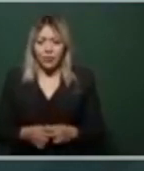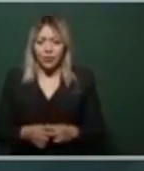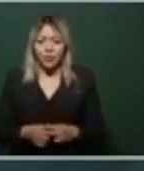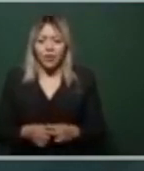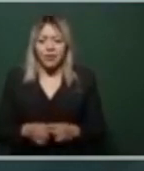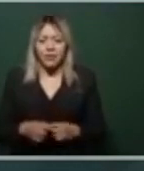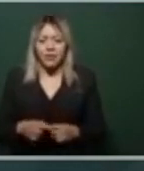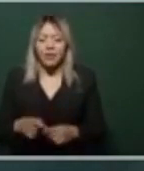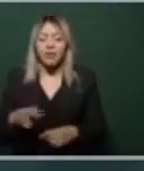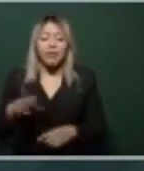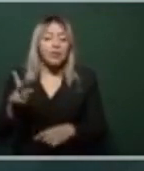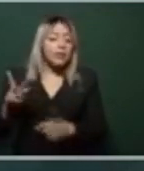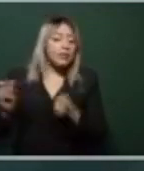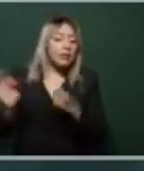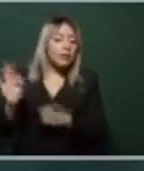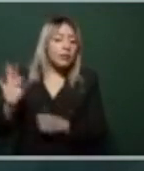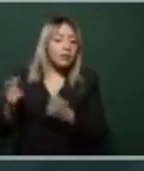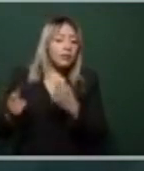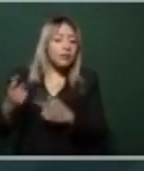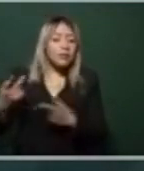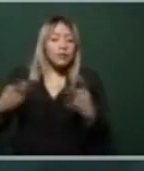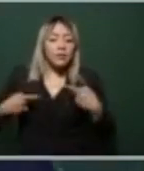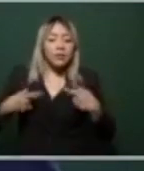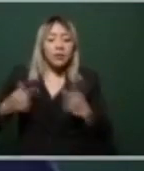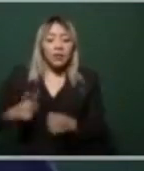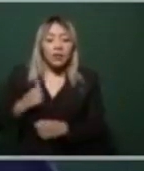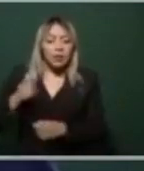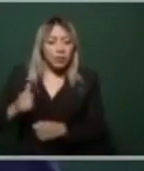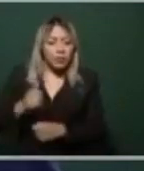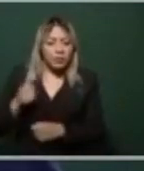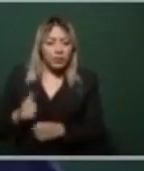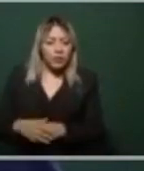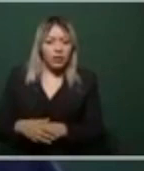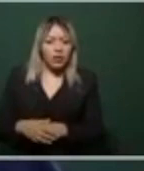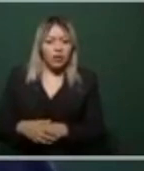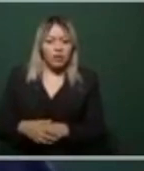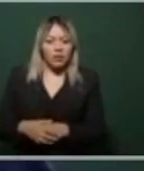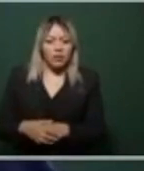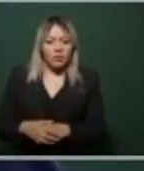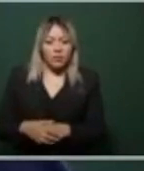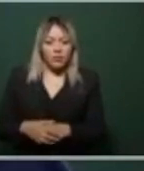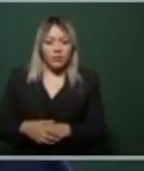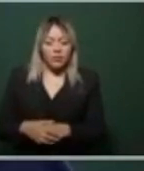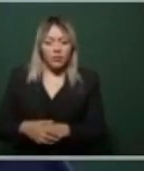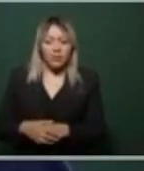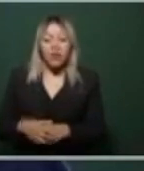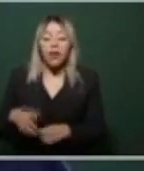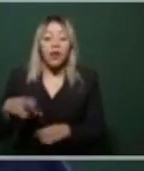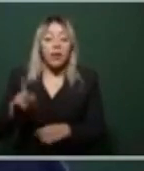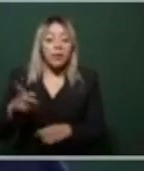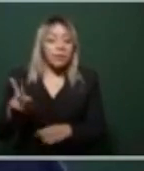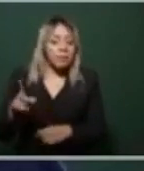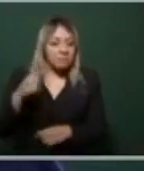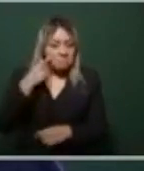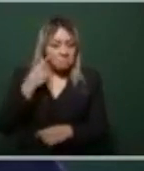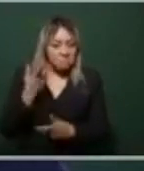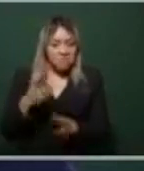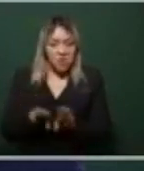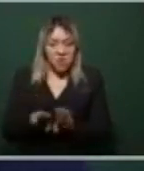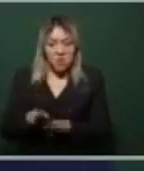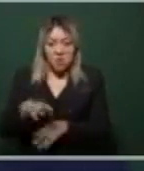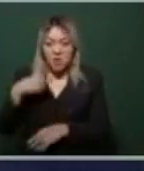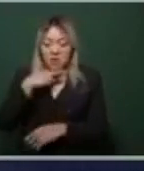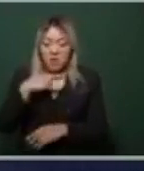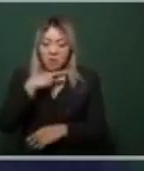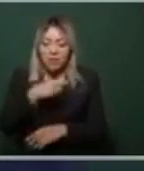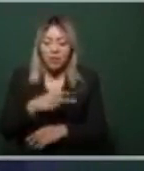ya sea de beneficiarios o del mismo gobierno, pero de inmediato. Ahora la